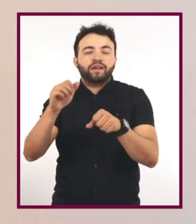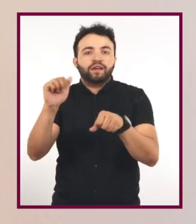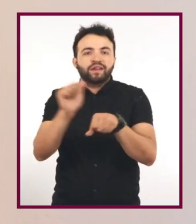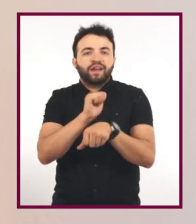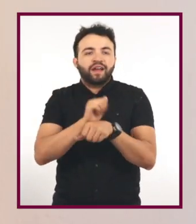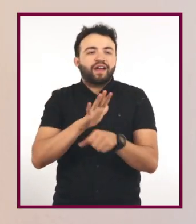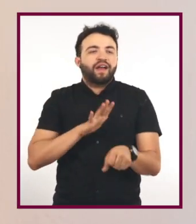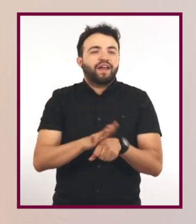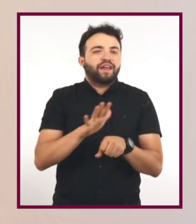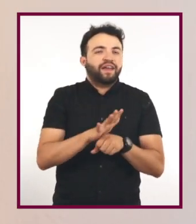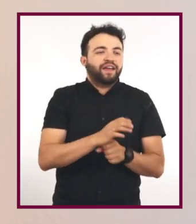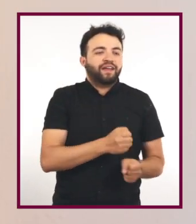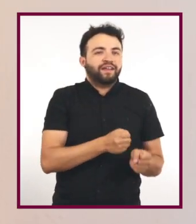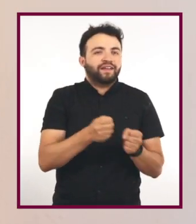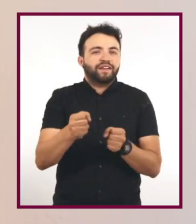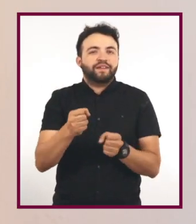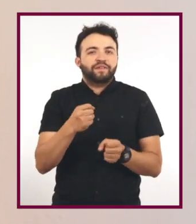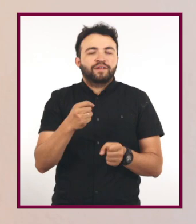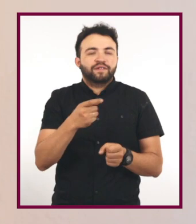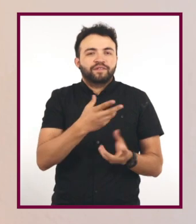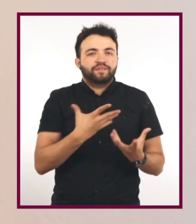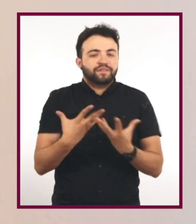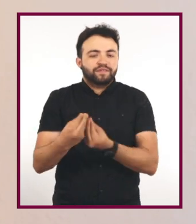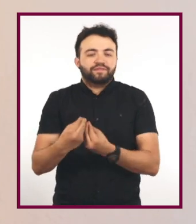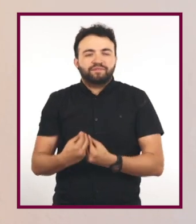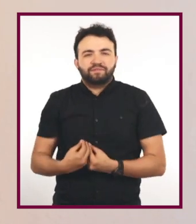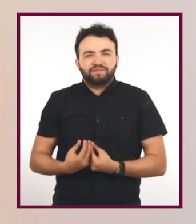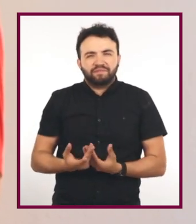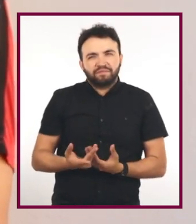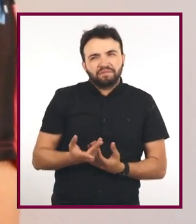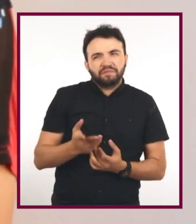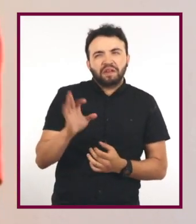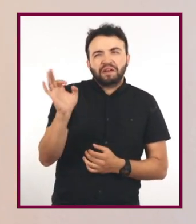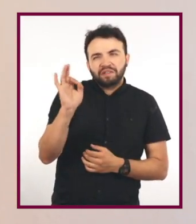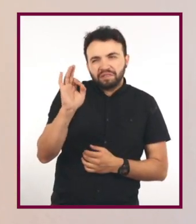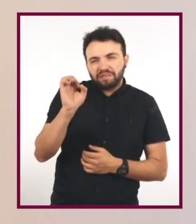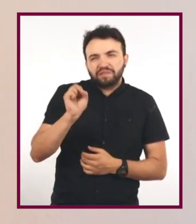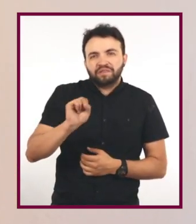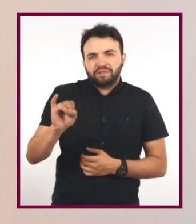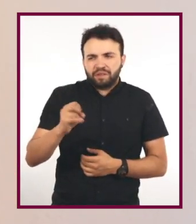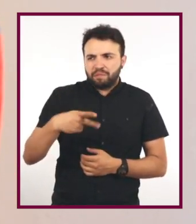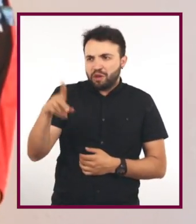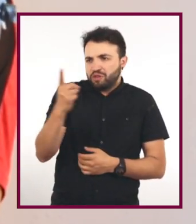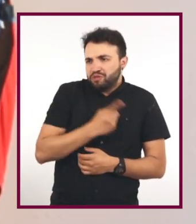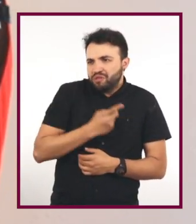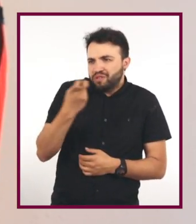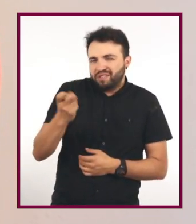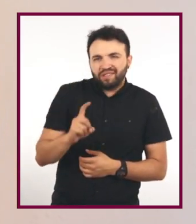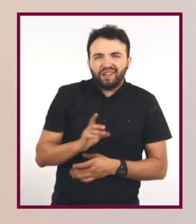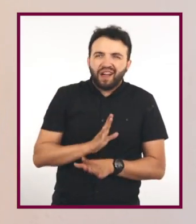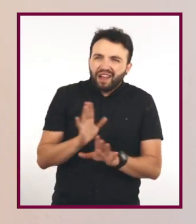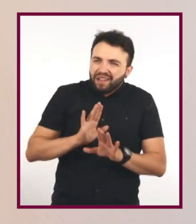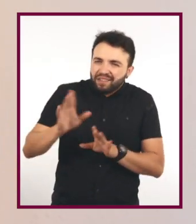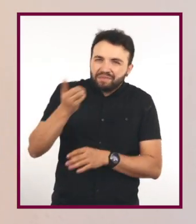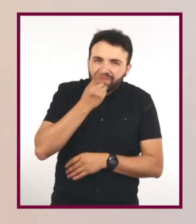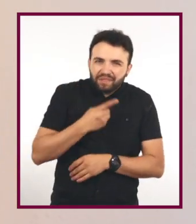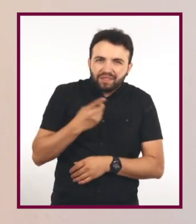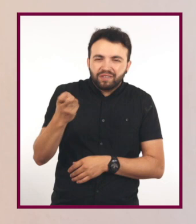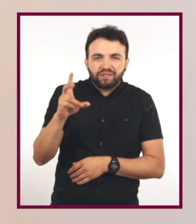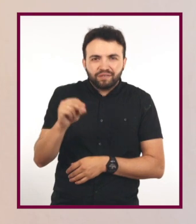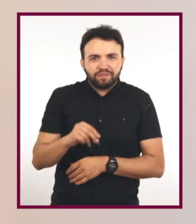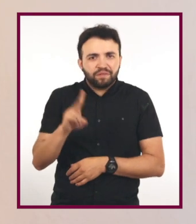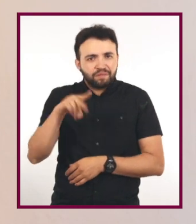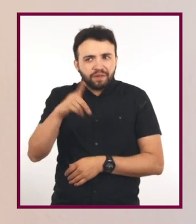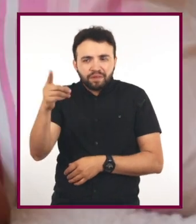Bueno, tal vez sí, pero no es solo por eso. ¡Ay, no seas aguafiestas! Son súper divertidos.